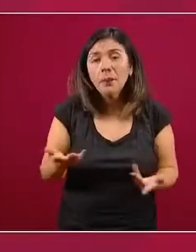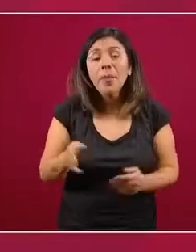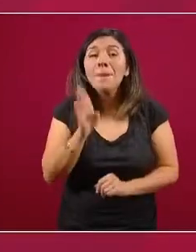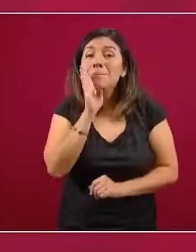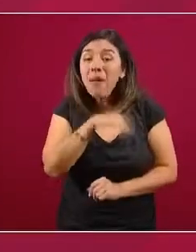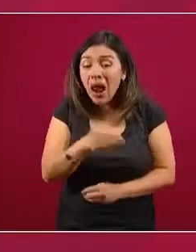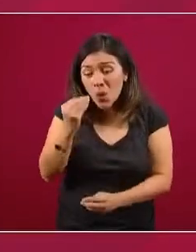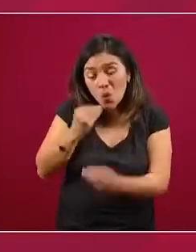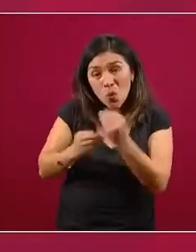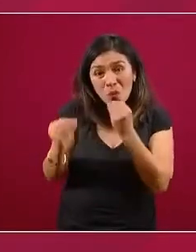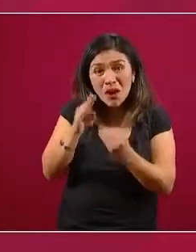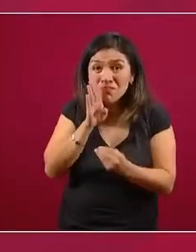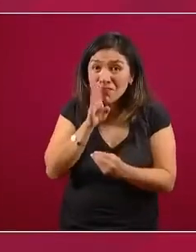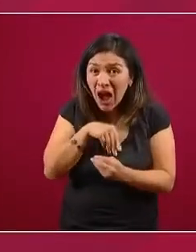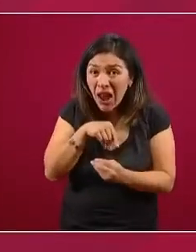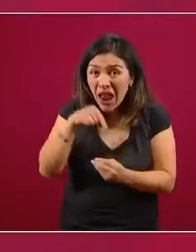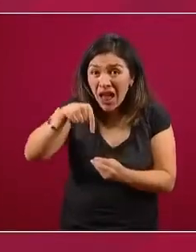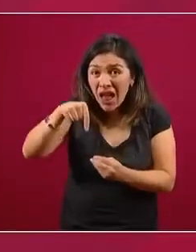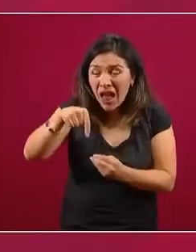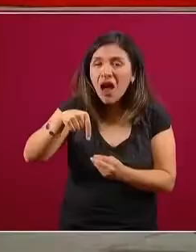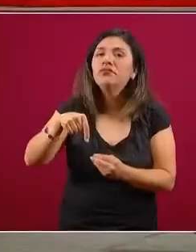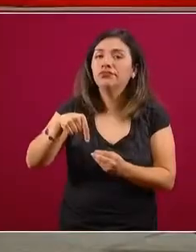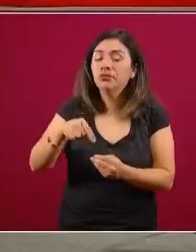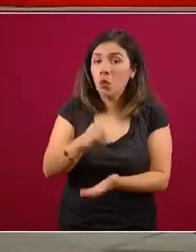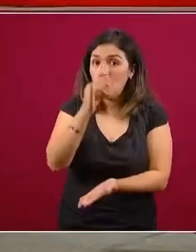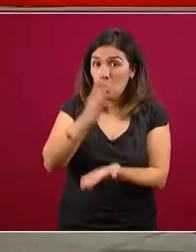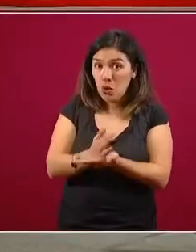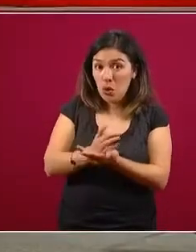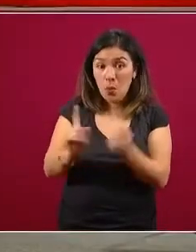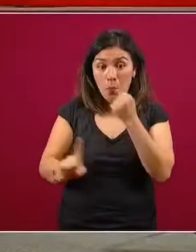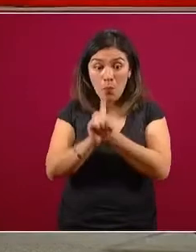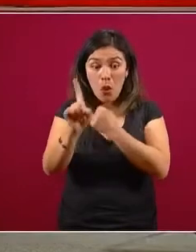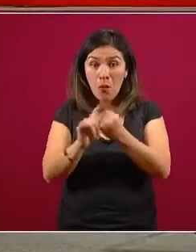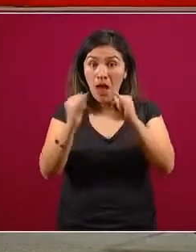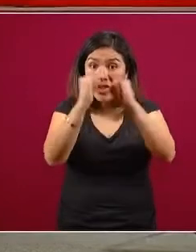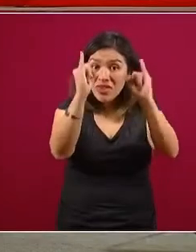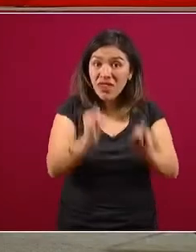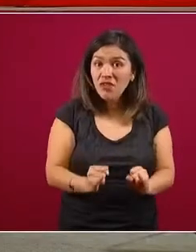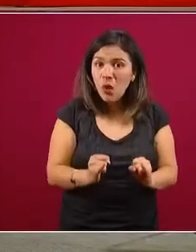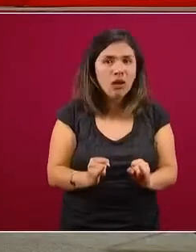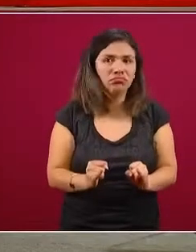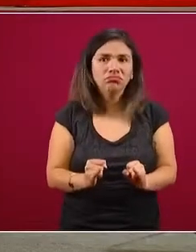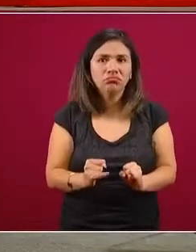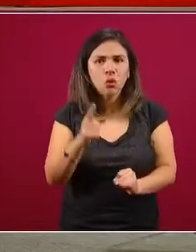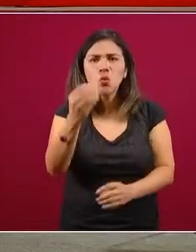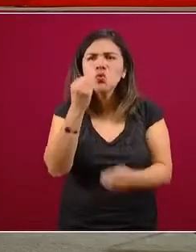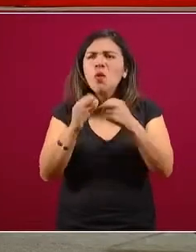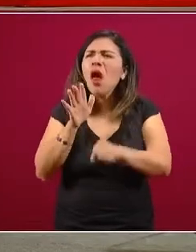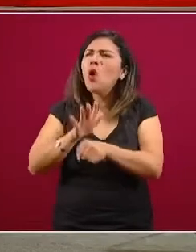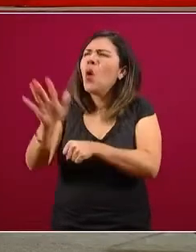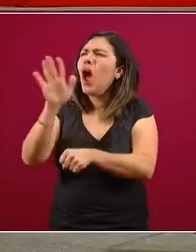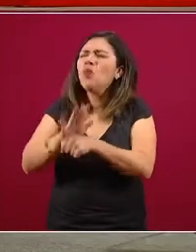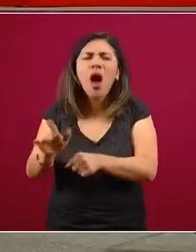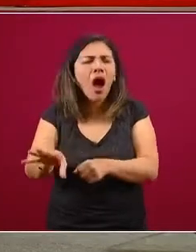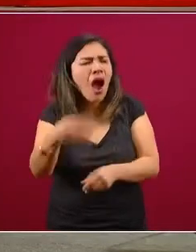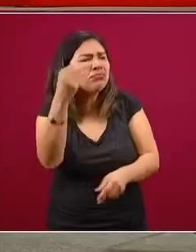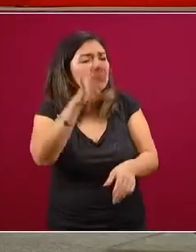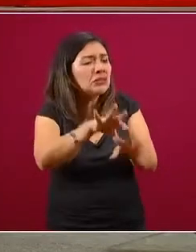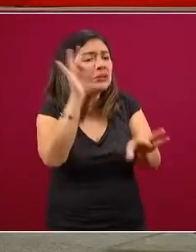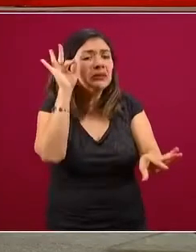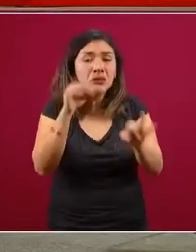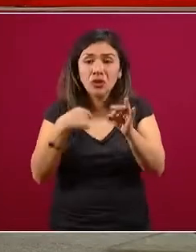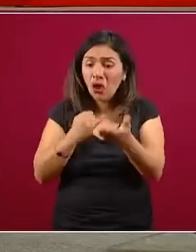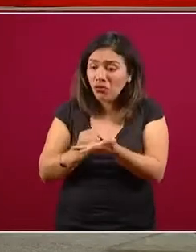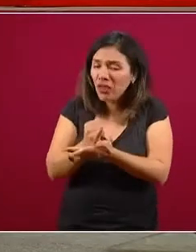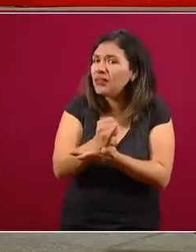mala alimentación no es solamente un fenómeno individual. Uno no come lo que se encuentra y lo